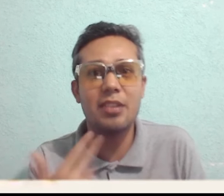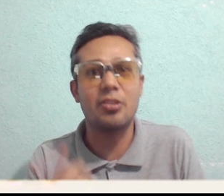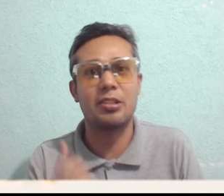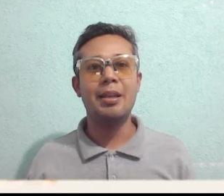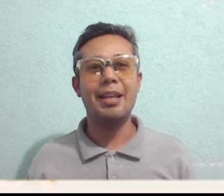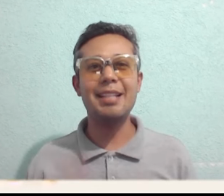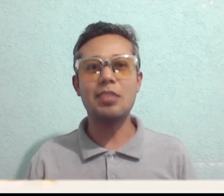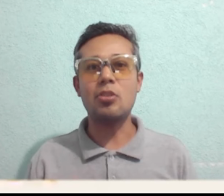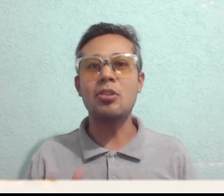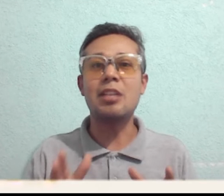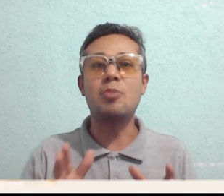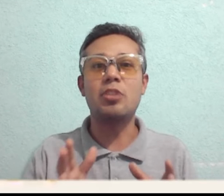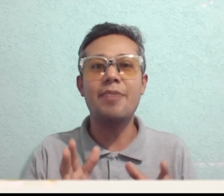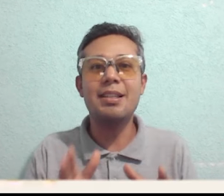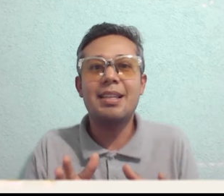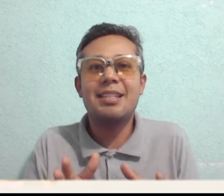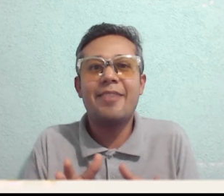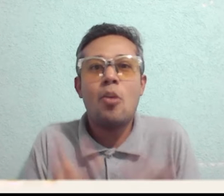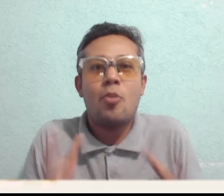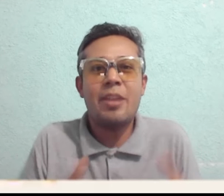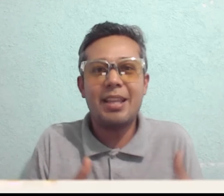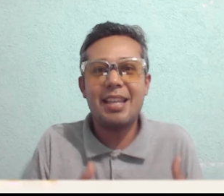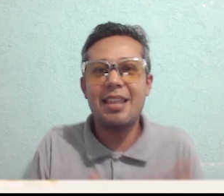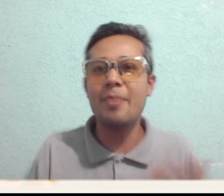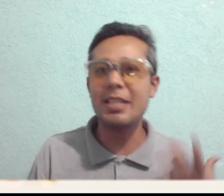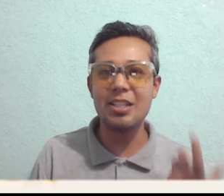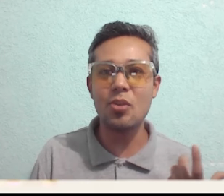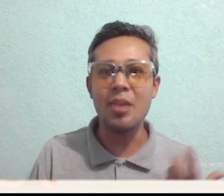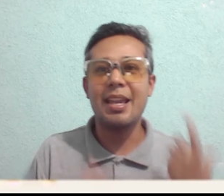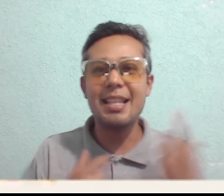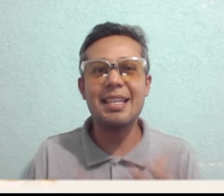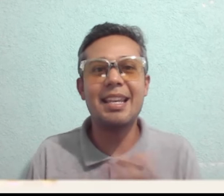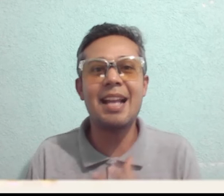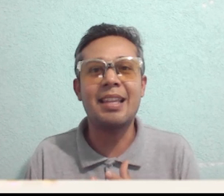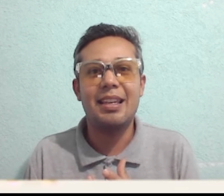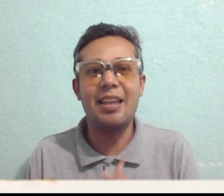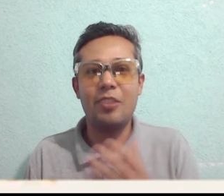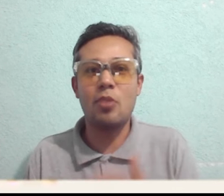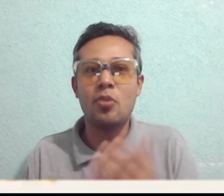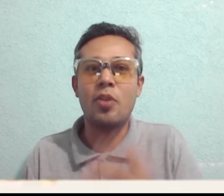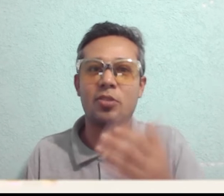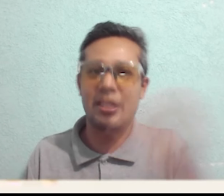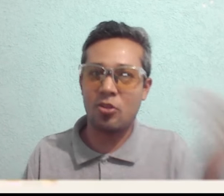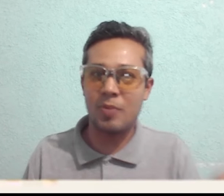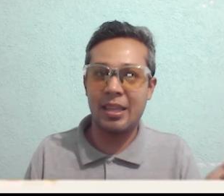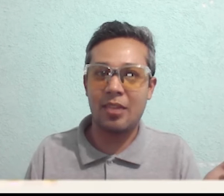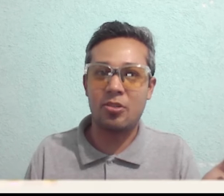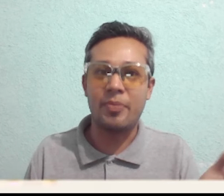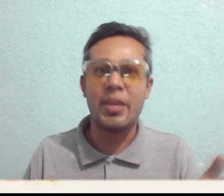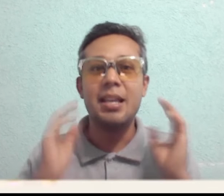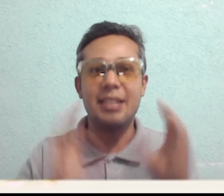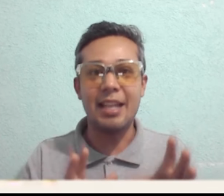sus implicaciones. Estas situaciones expositivas se ven como una práctica de investigación que seguirán efectuando en los años